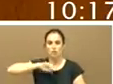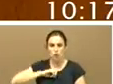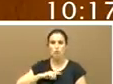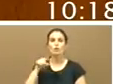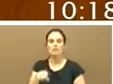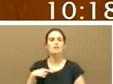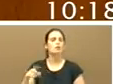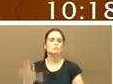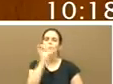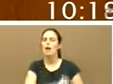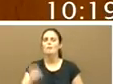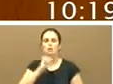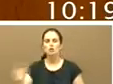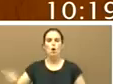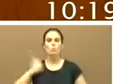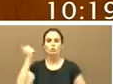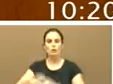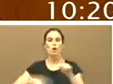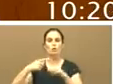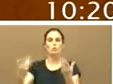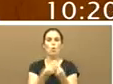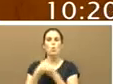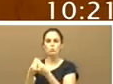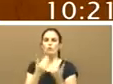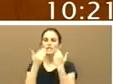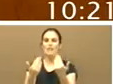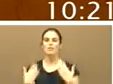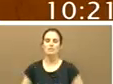es una magnífica oportunidad para hacerlo juntos. Muchas gracias.